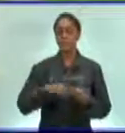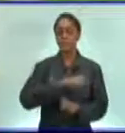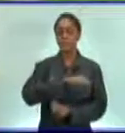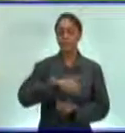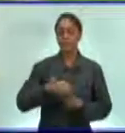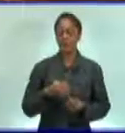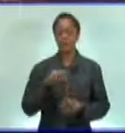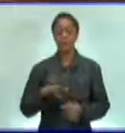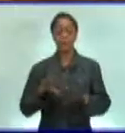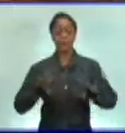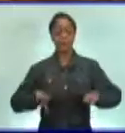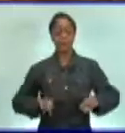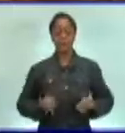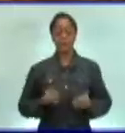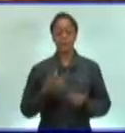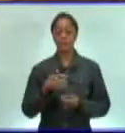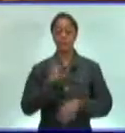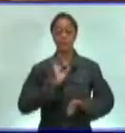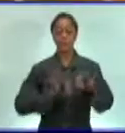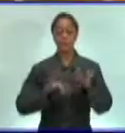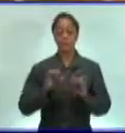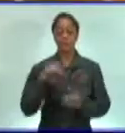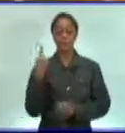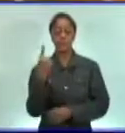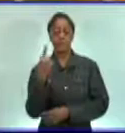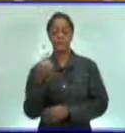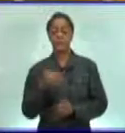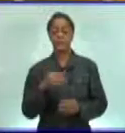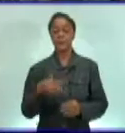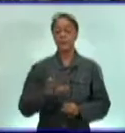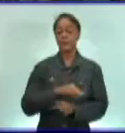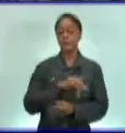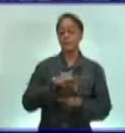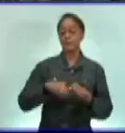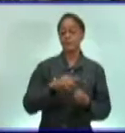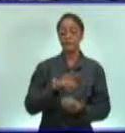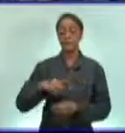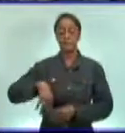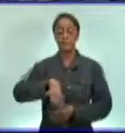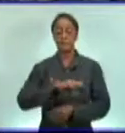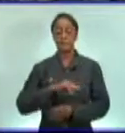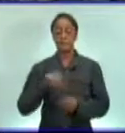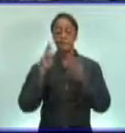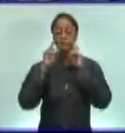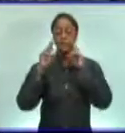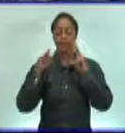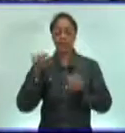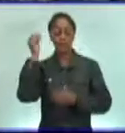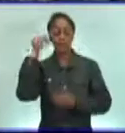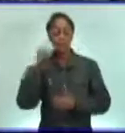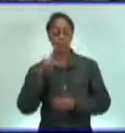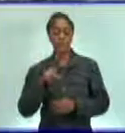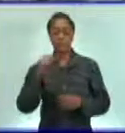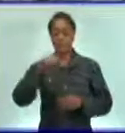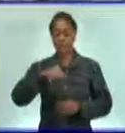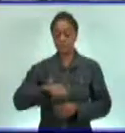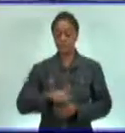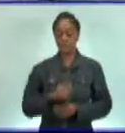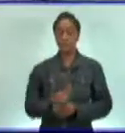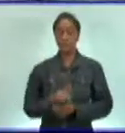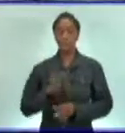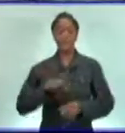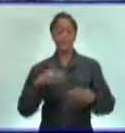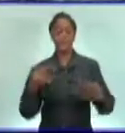la adaptación, selección natural y evolución. Todos los seres vivos que conocemos en la actualidad son